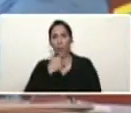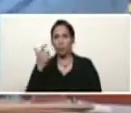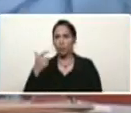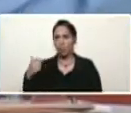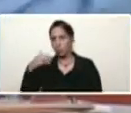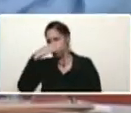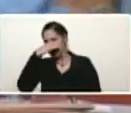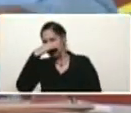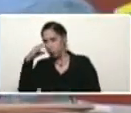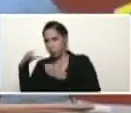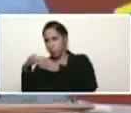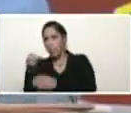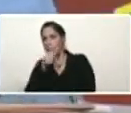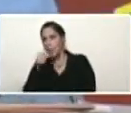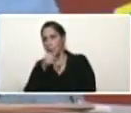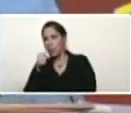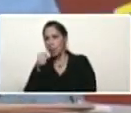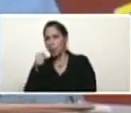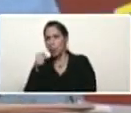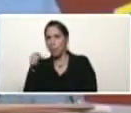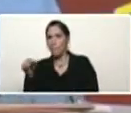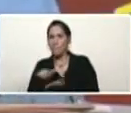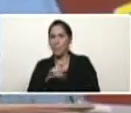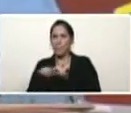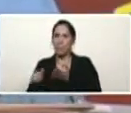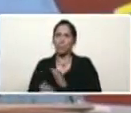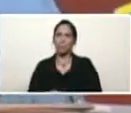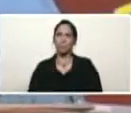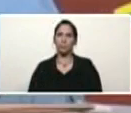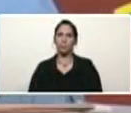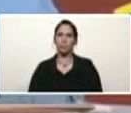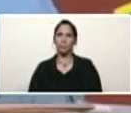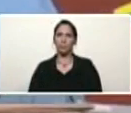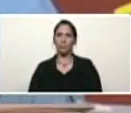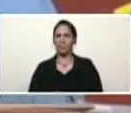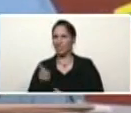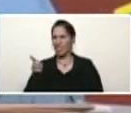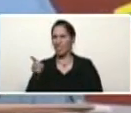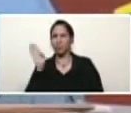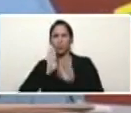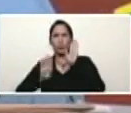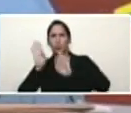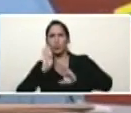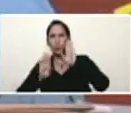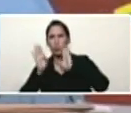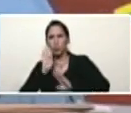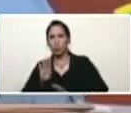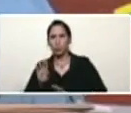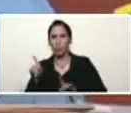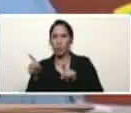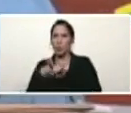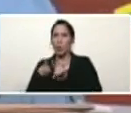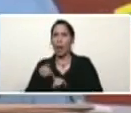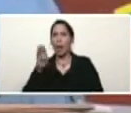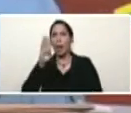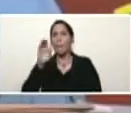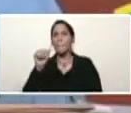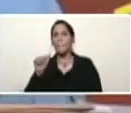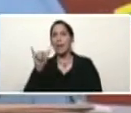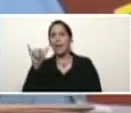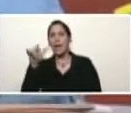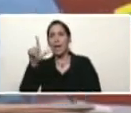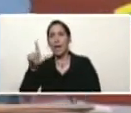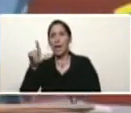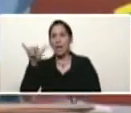mercenarios del periodismo de Miami, a las cloacas, una cloaca podrido como Jaime Bailey, para